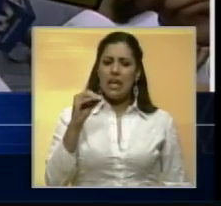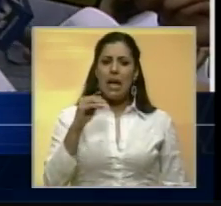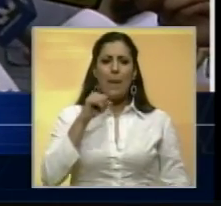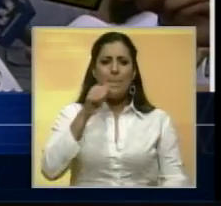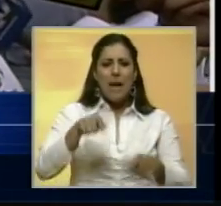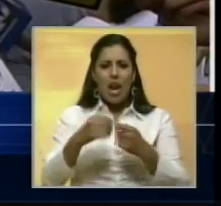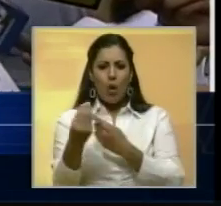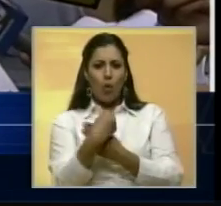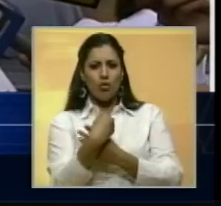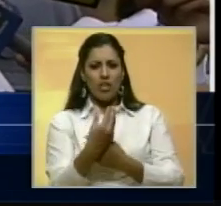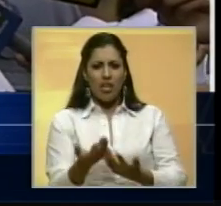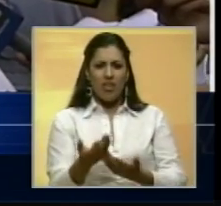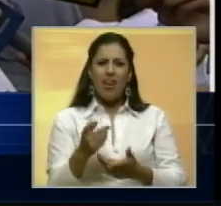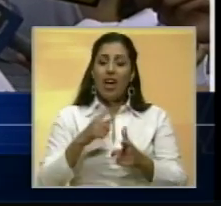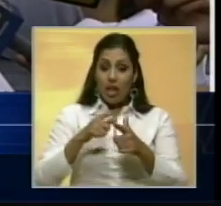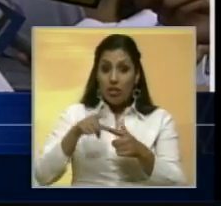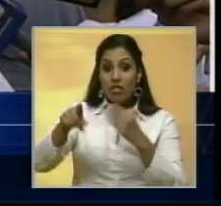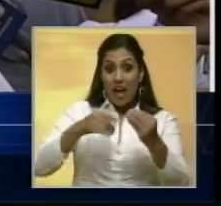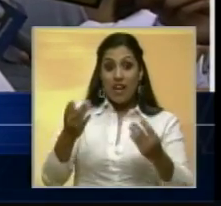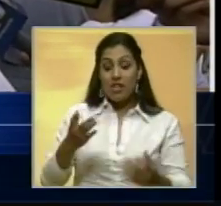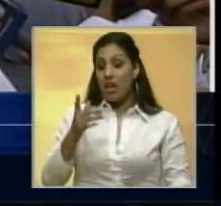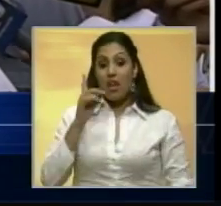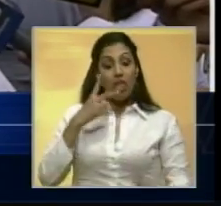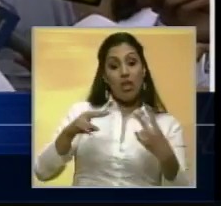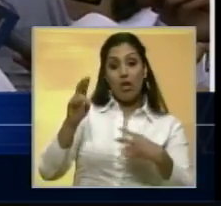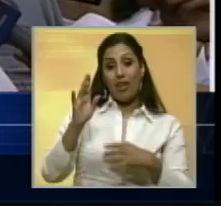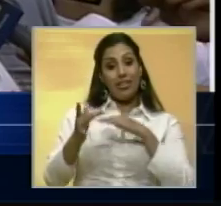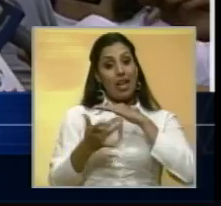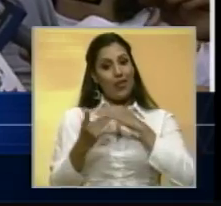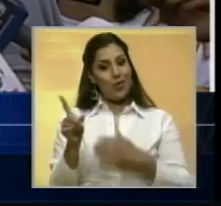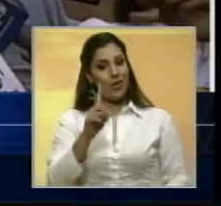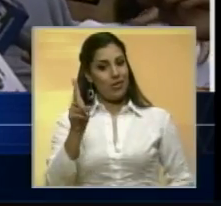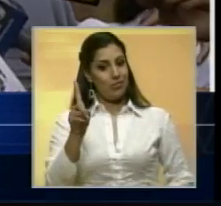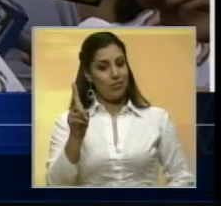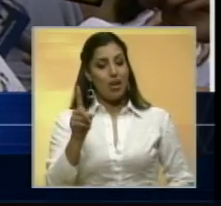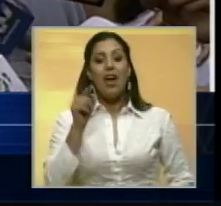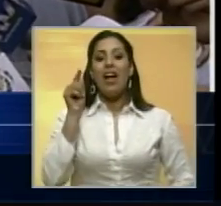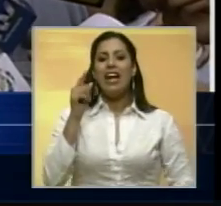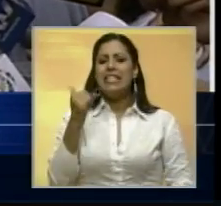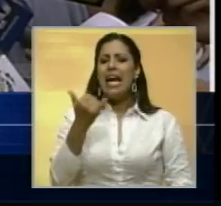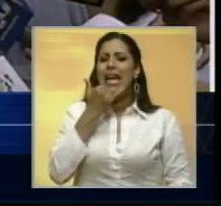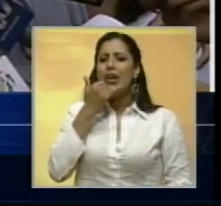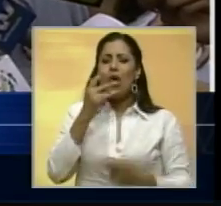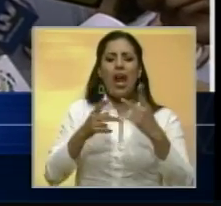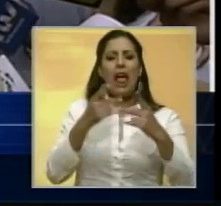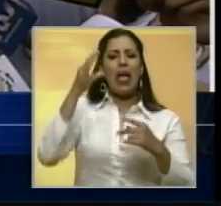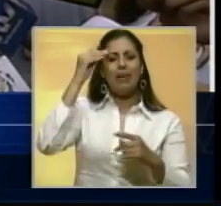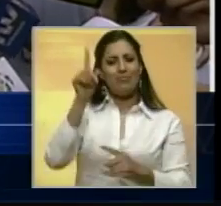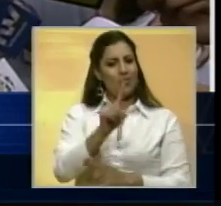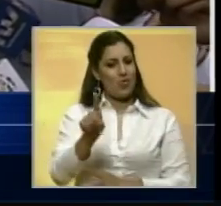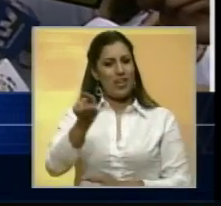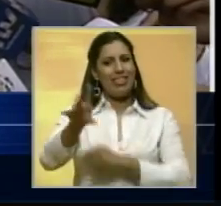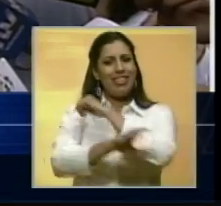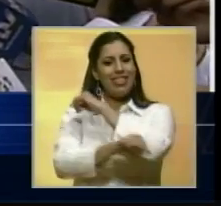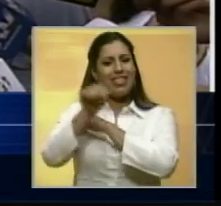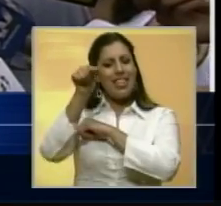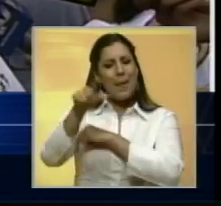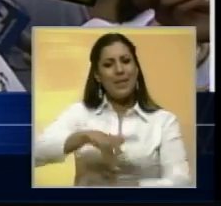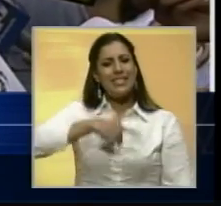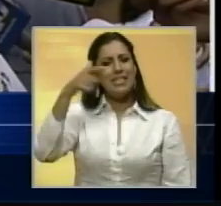estaban escondidas. Eso fue lo que hicieron. No es un desliz tecnológico, no es un error de procedimiento. Eso fue